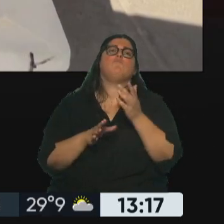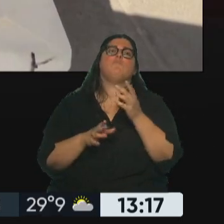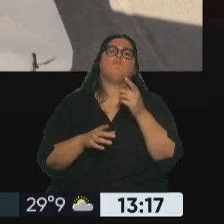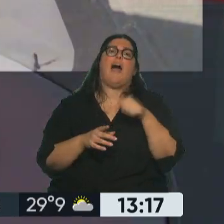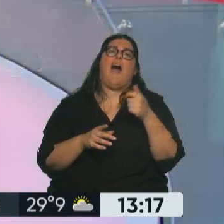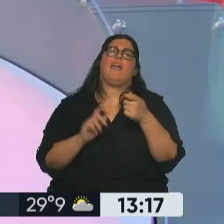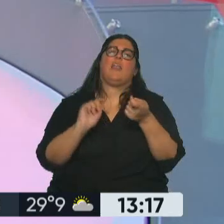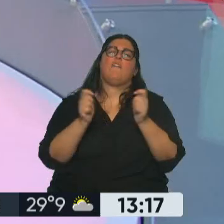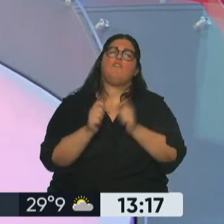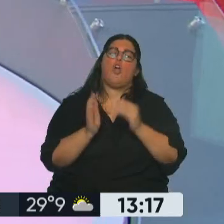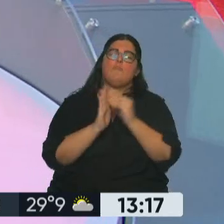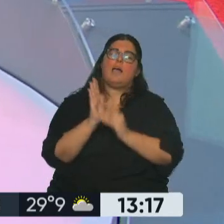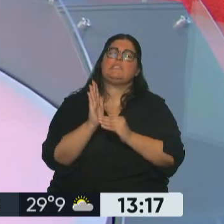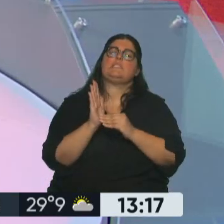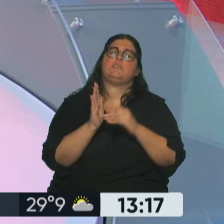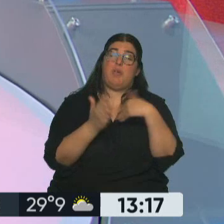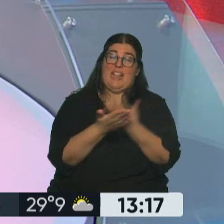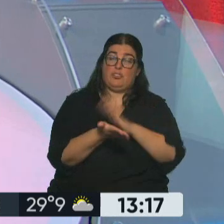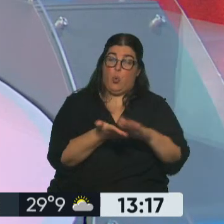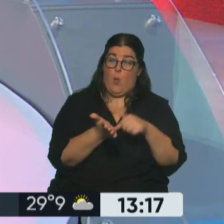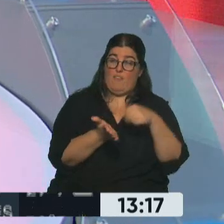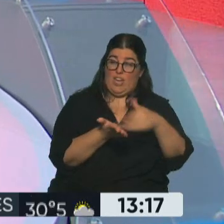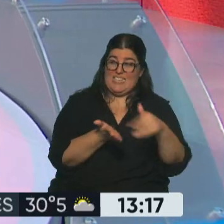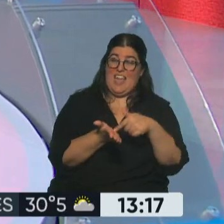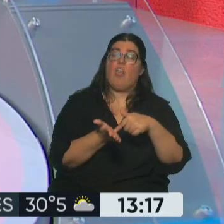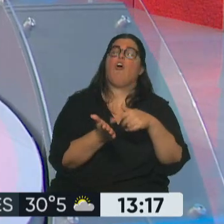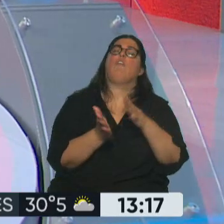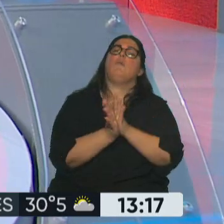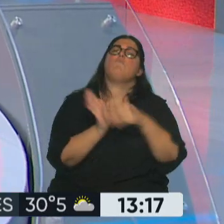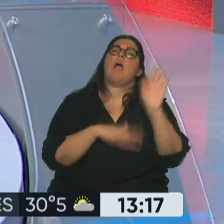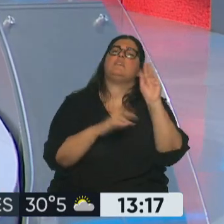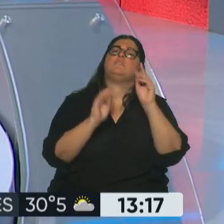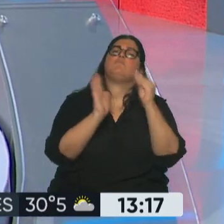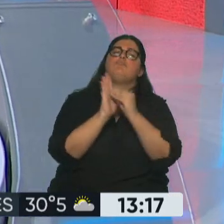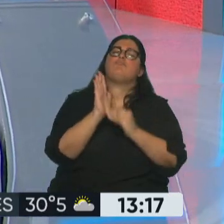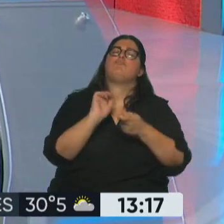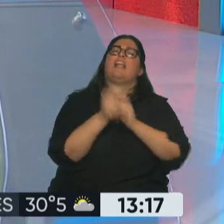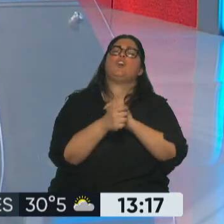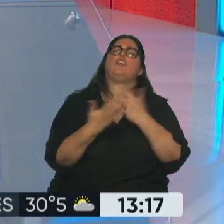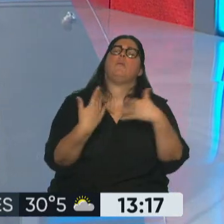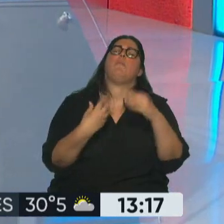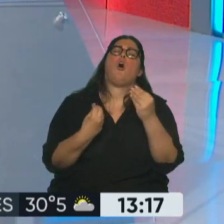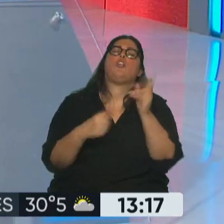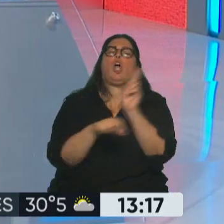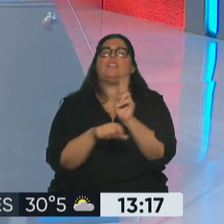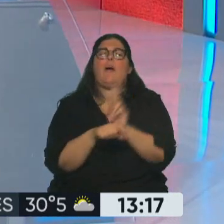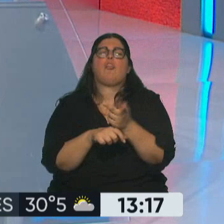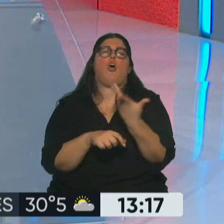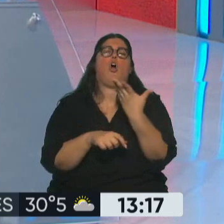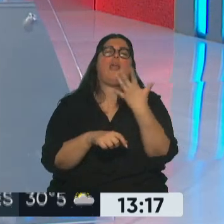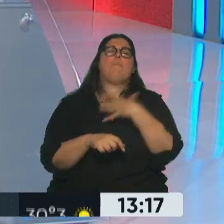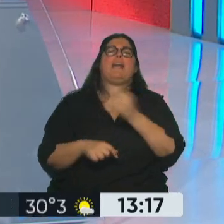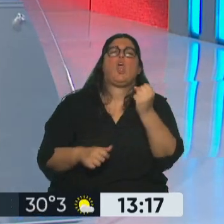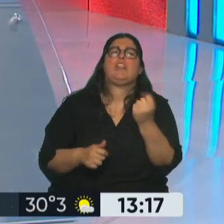de reformas más de orden, digamos que podríamos decir, vinculadas a una concepción del patriotismo muy conservadora, derechos como,